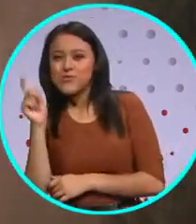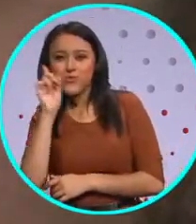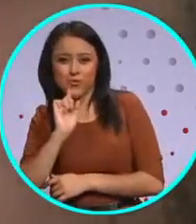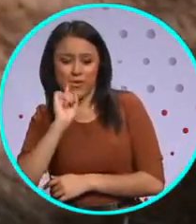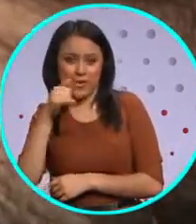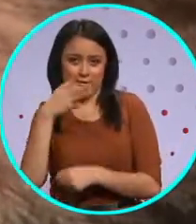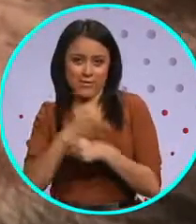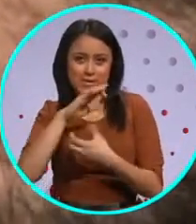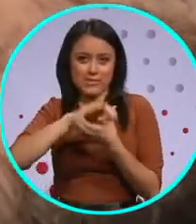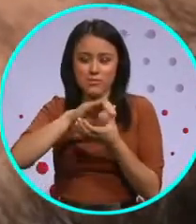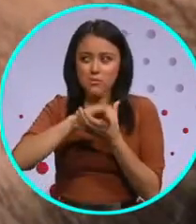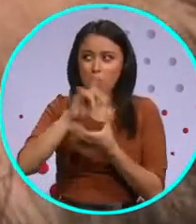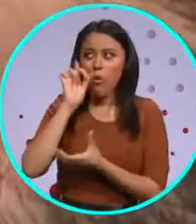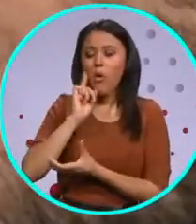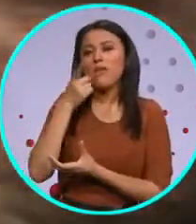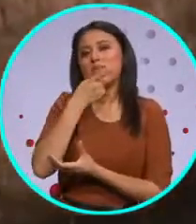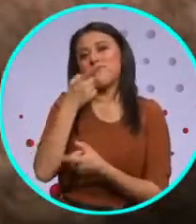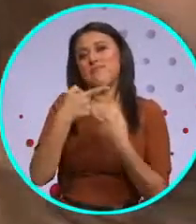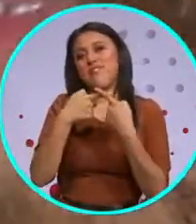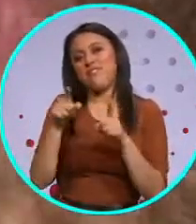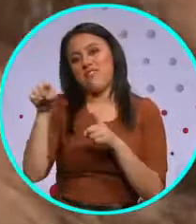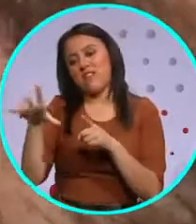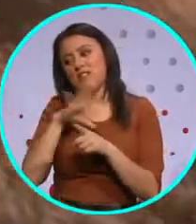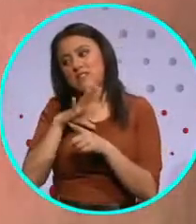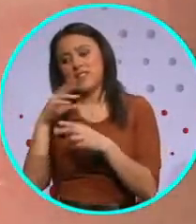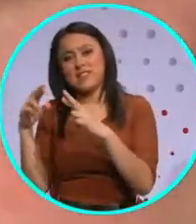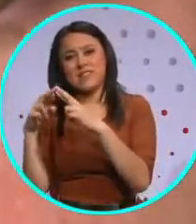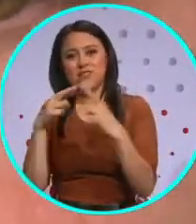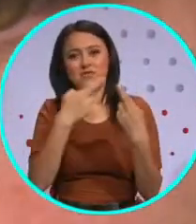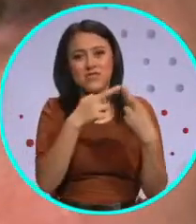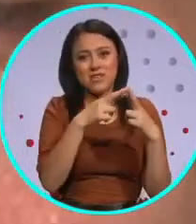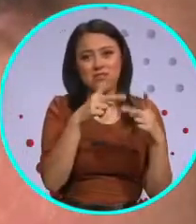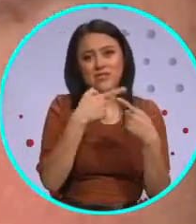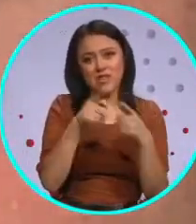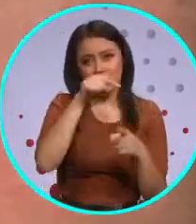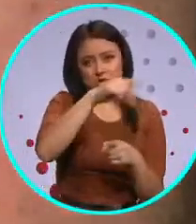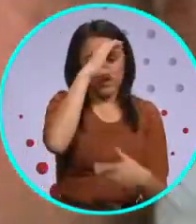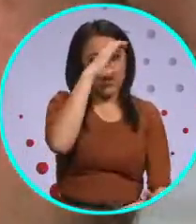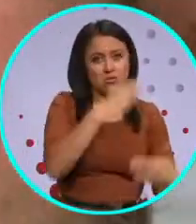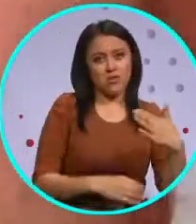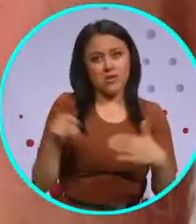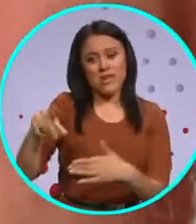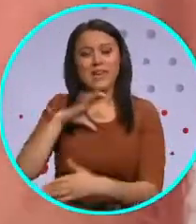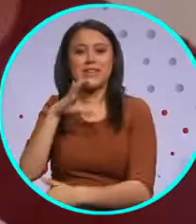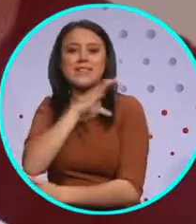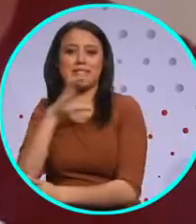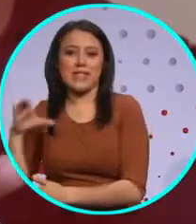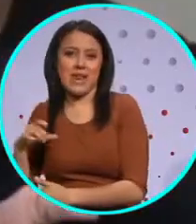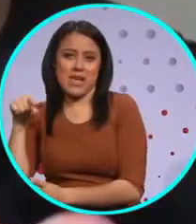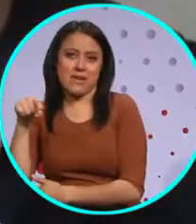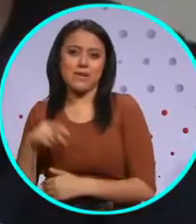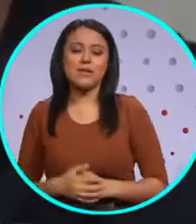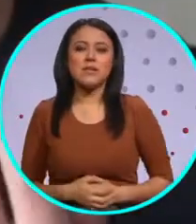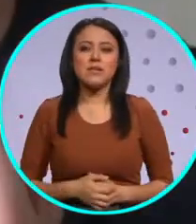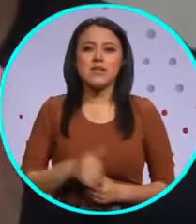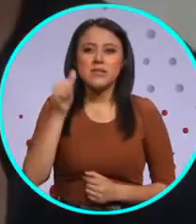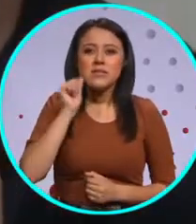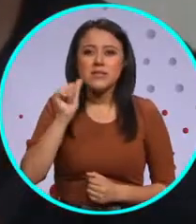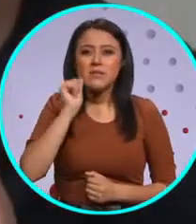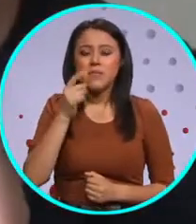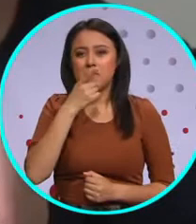esposa hubo diferencias por el tipo de religión que practicaban él es católico y ella cristiana siempre misión jalar